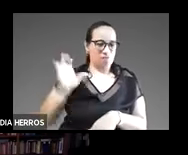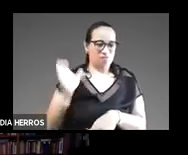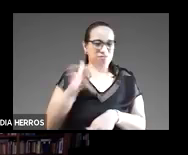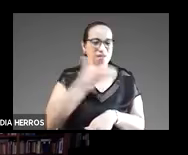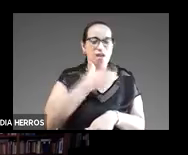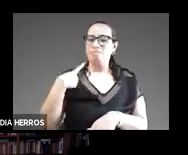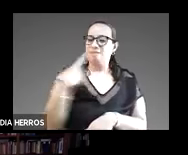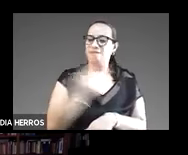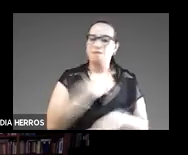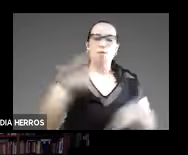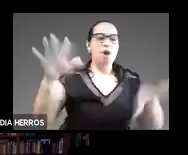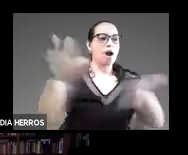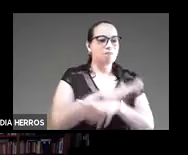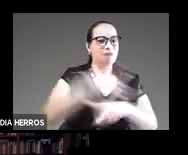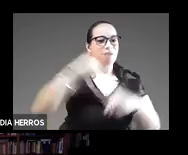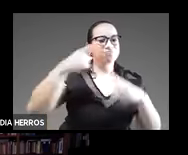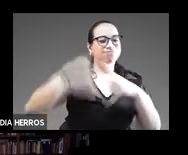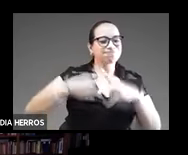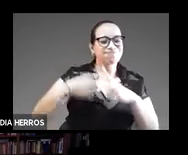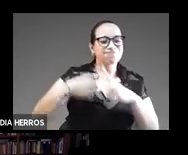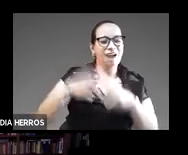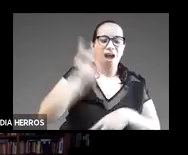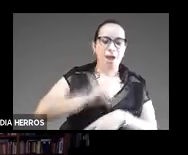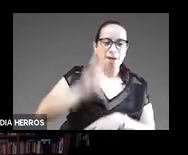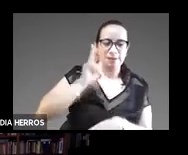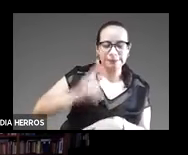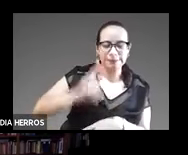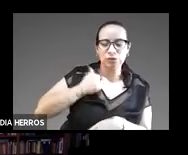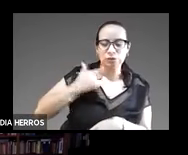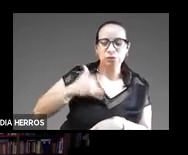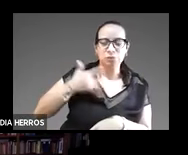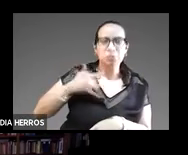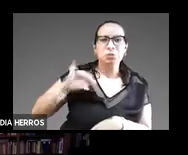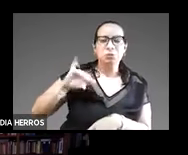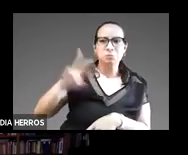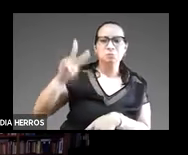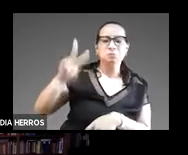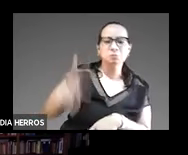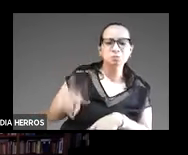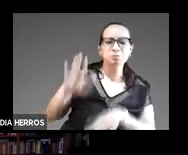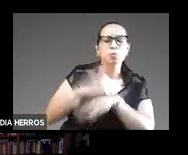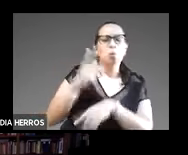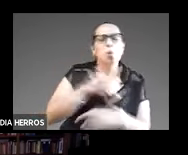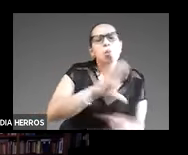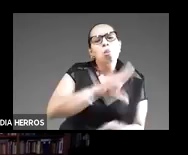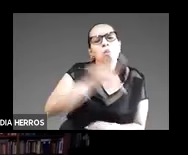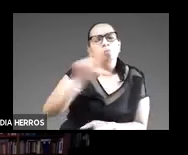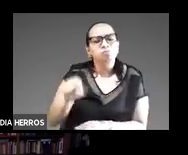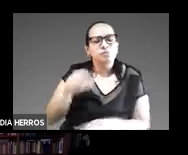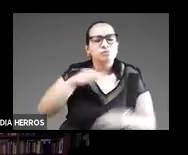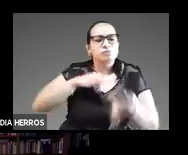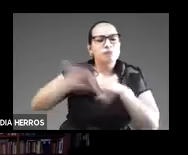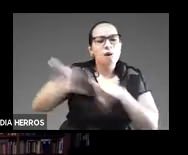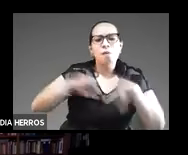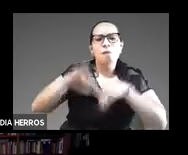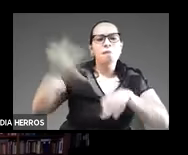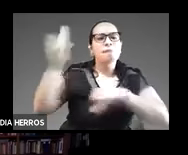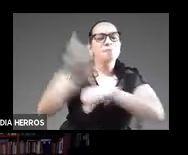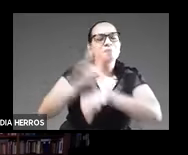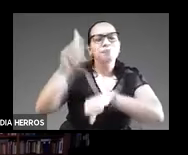la ecuación, ¿no? Y a mí me quedó muy impactado eso, porque después uno trabaja diariamente pensando en